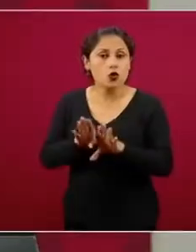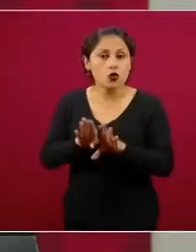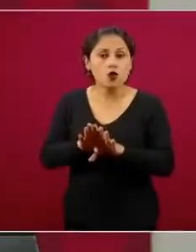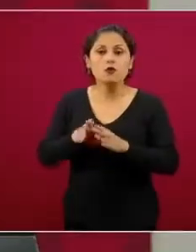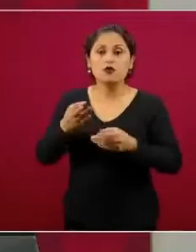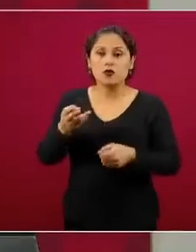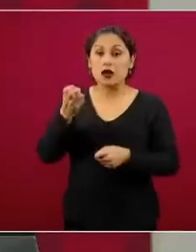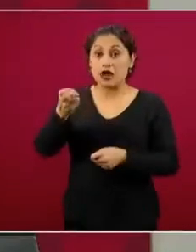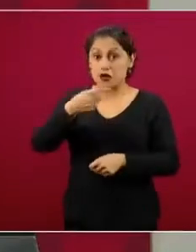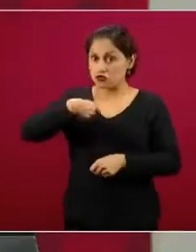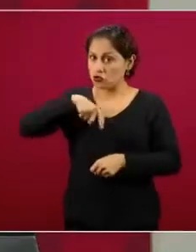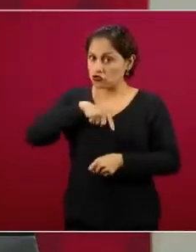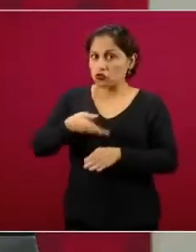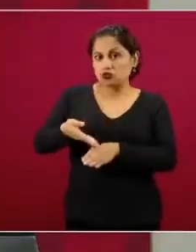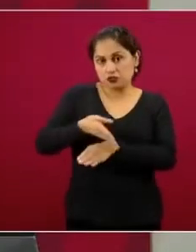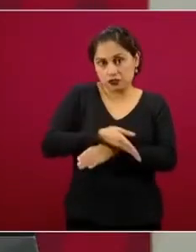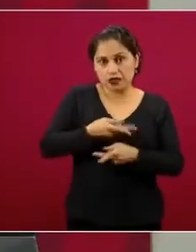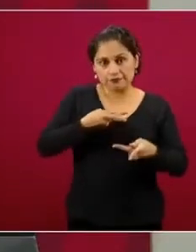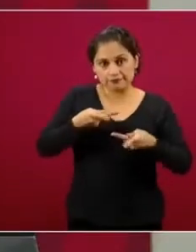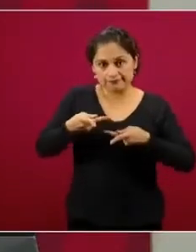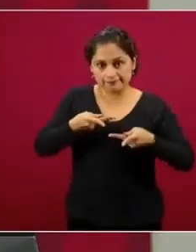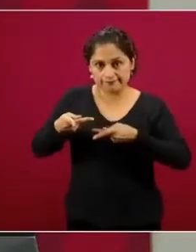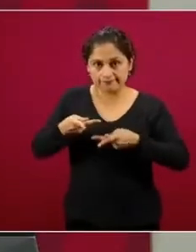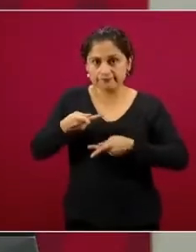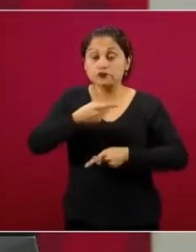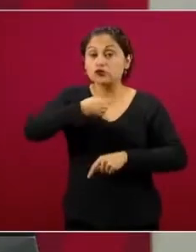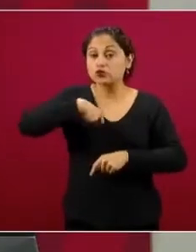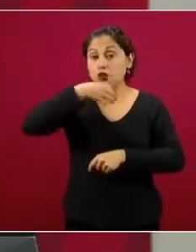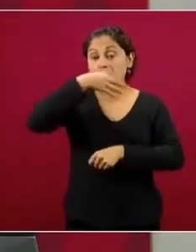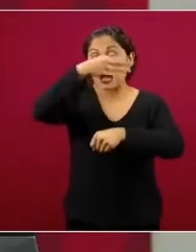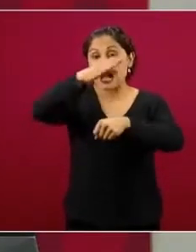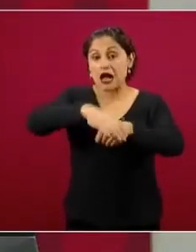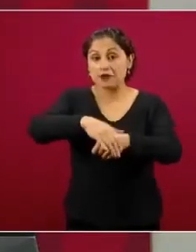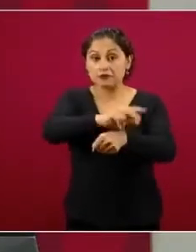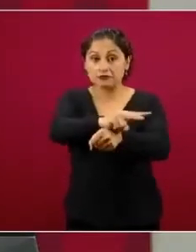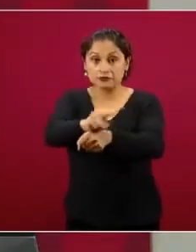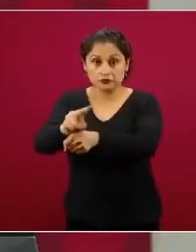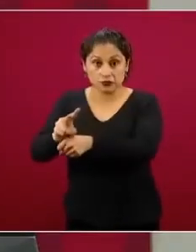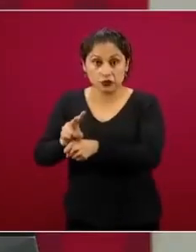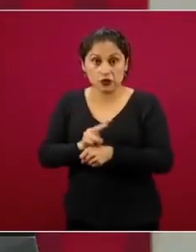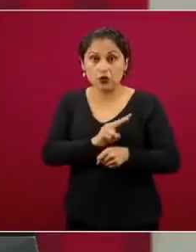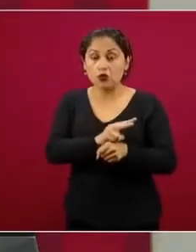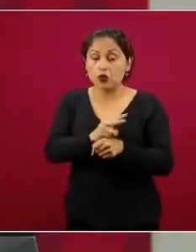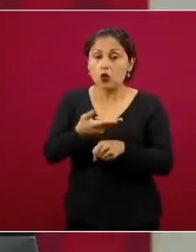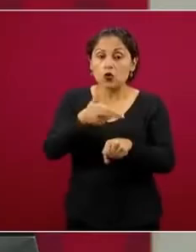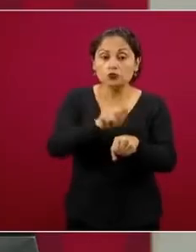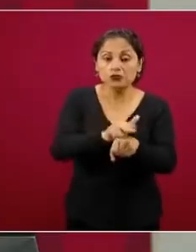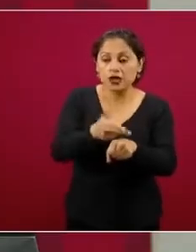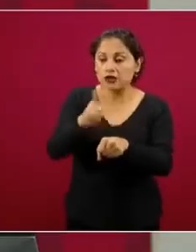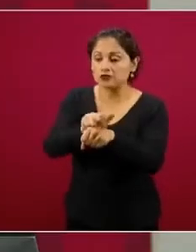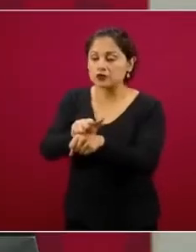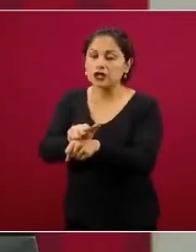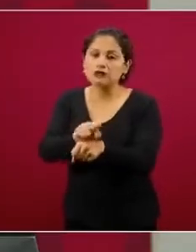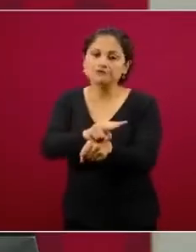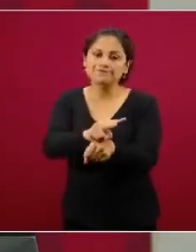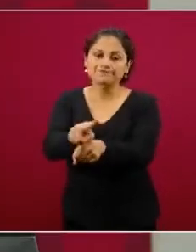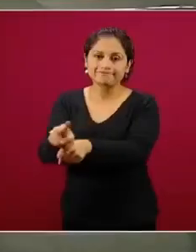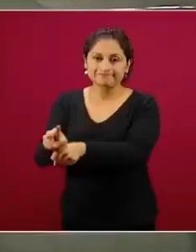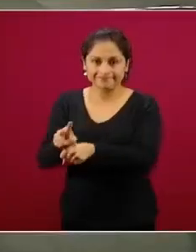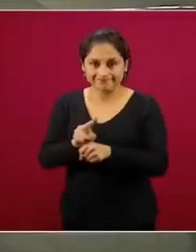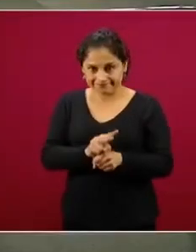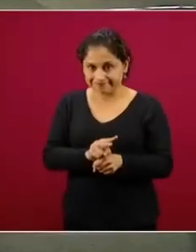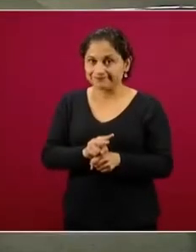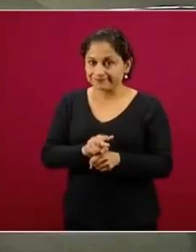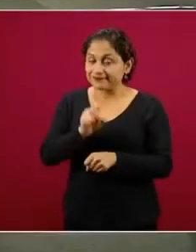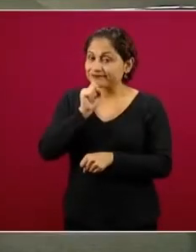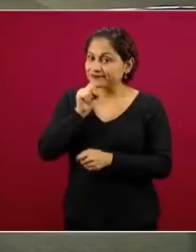elemento planeado, y que el enfoque de la vigilancia estaría centrado en el seguimiento de la ocupación hospitalaria y esta maravillosa herramienta